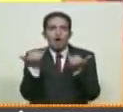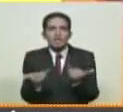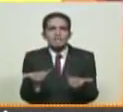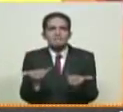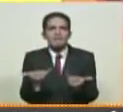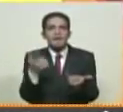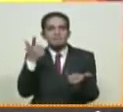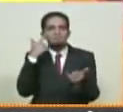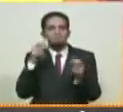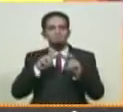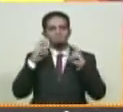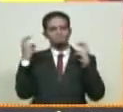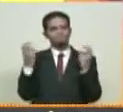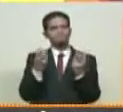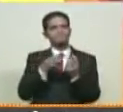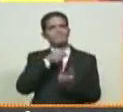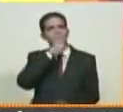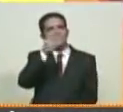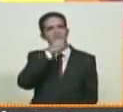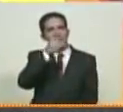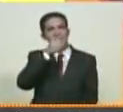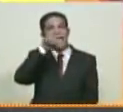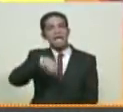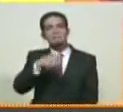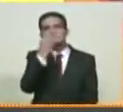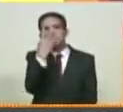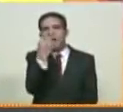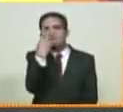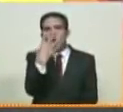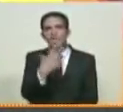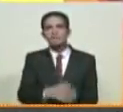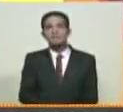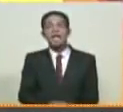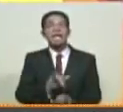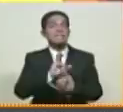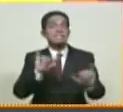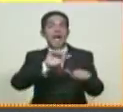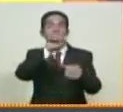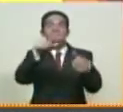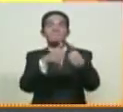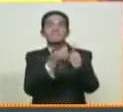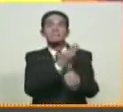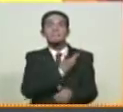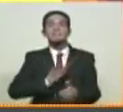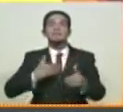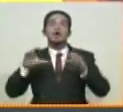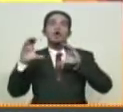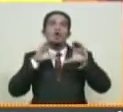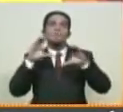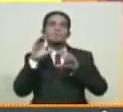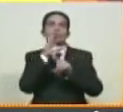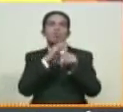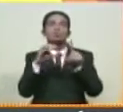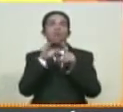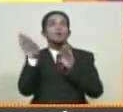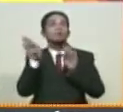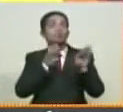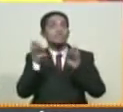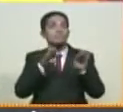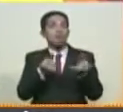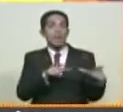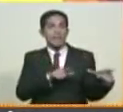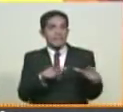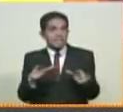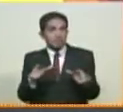la sala de prensa Simón Bolívar acá en el Palacio de Miraflores, y es que a esta hora ya el vicepresidente para la Comunicación, Cultura y Turismo se encuentra preparado